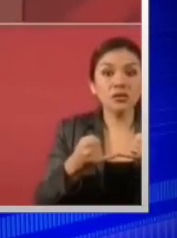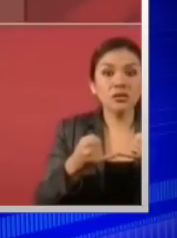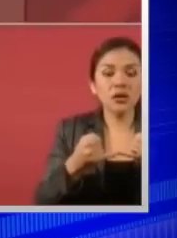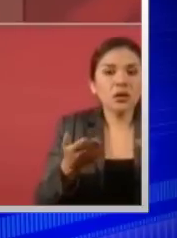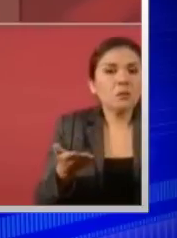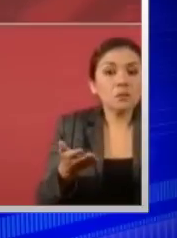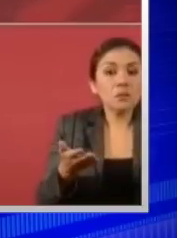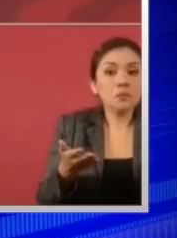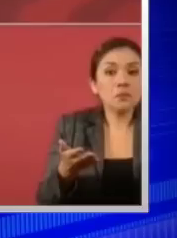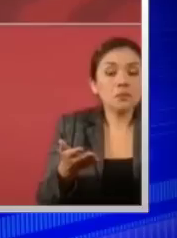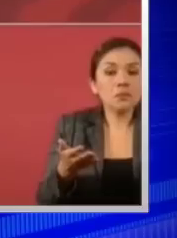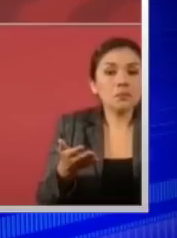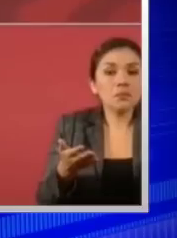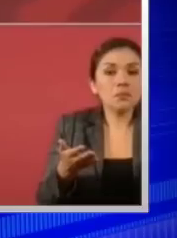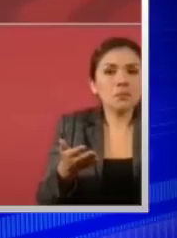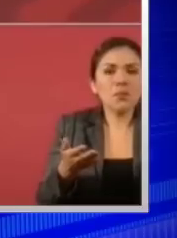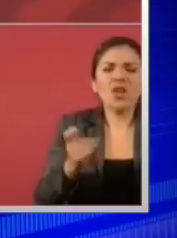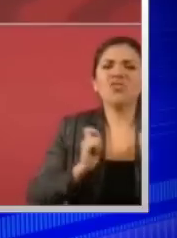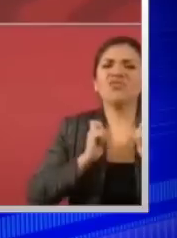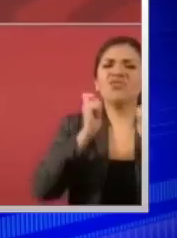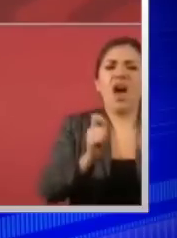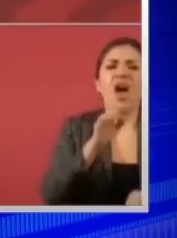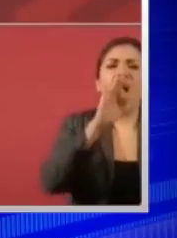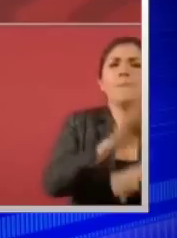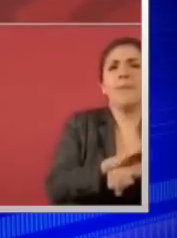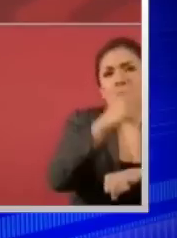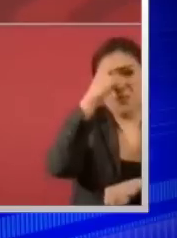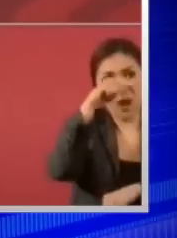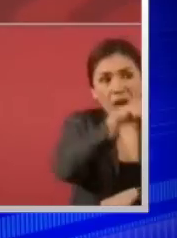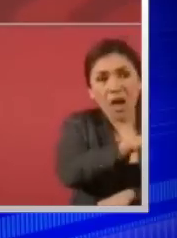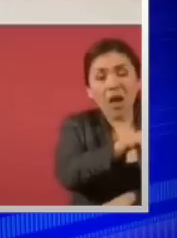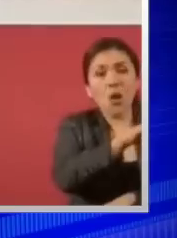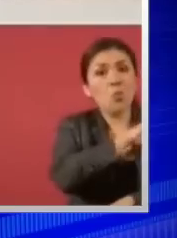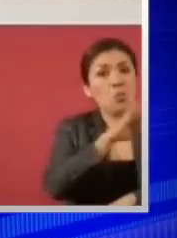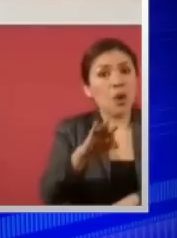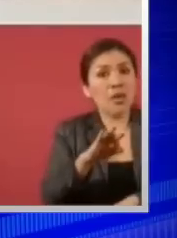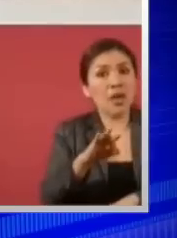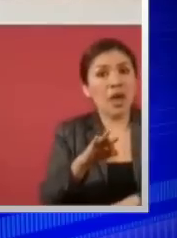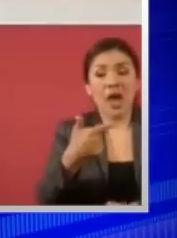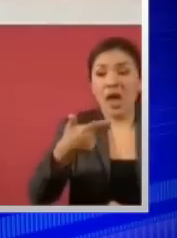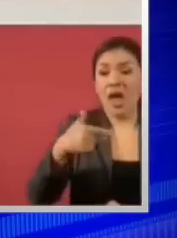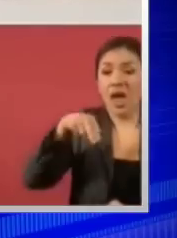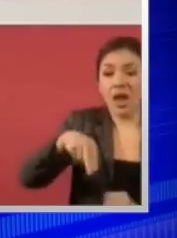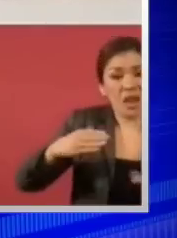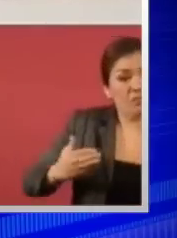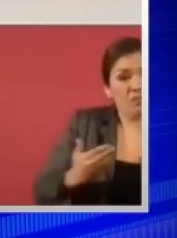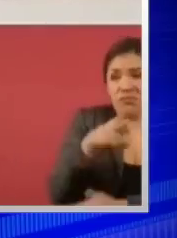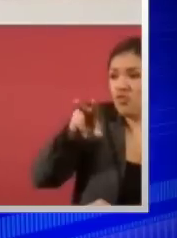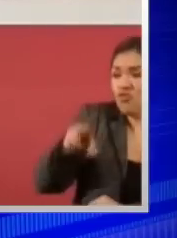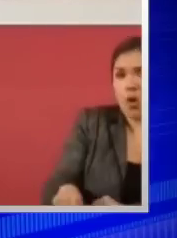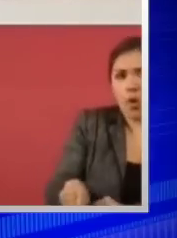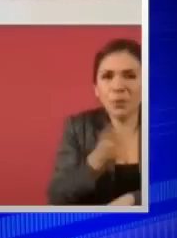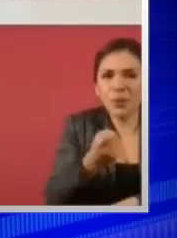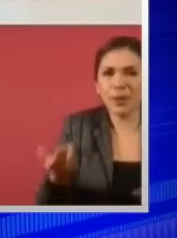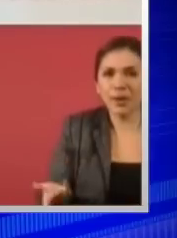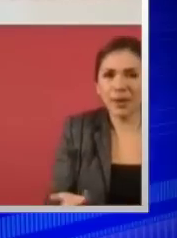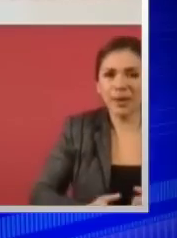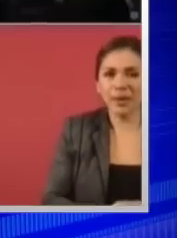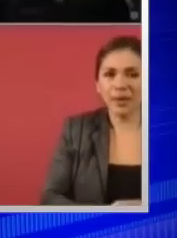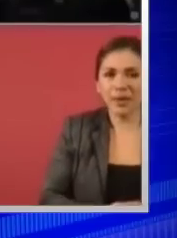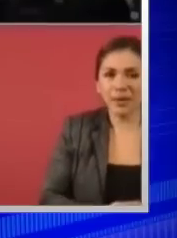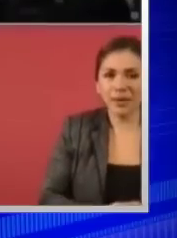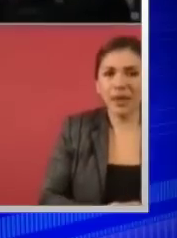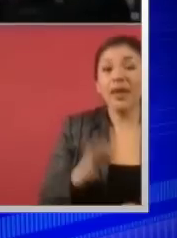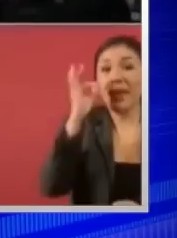este concede un Amparo para que no participe la guardia nacional en Guanajuato de